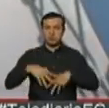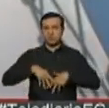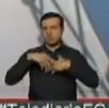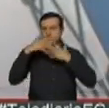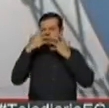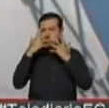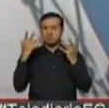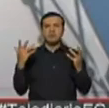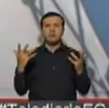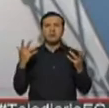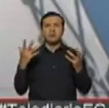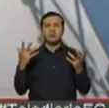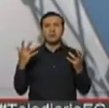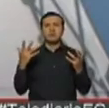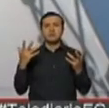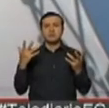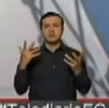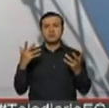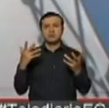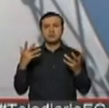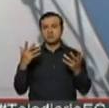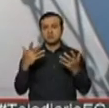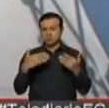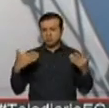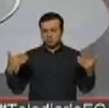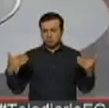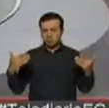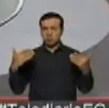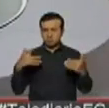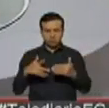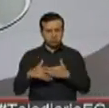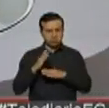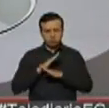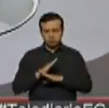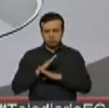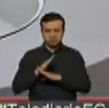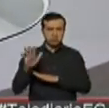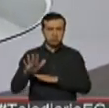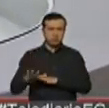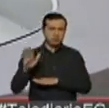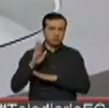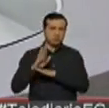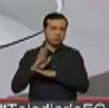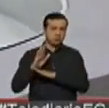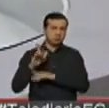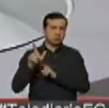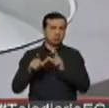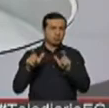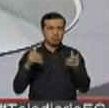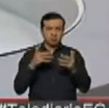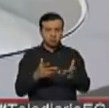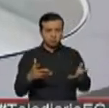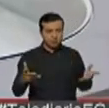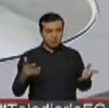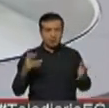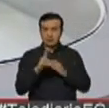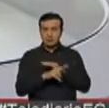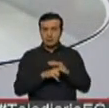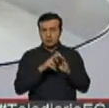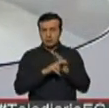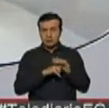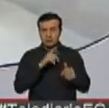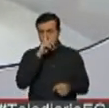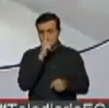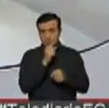protesta, dejaron o cortaron el paso para que se abastezcan las personas que ejercen la minería.